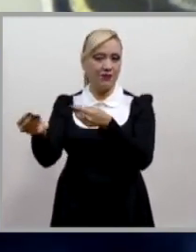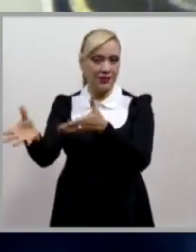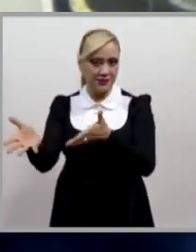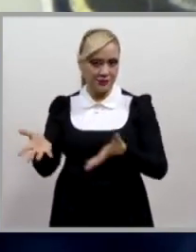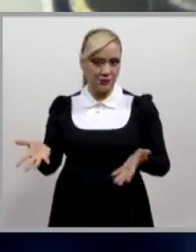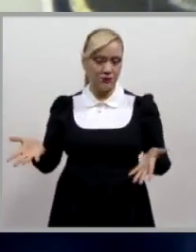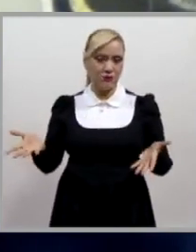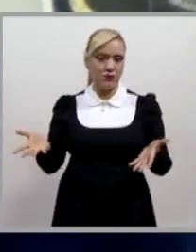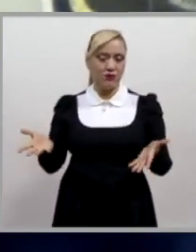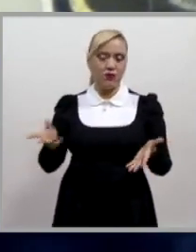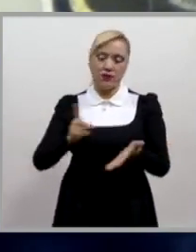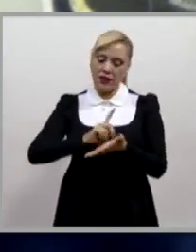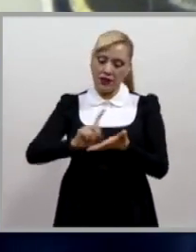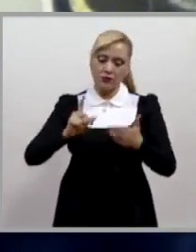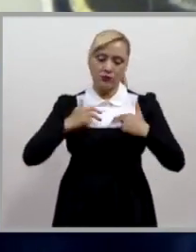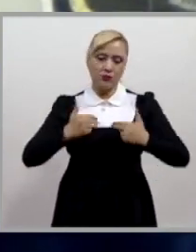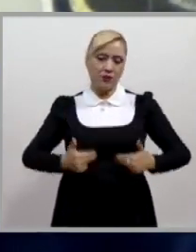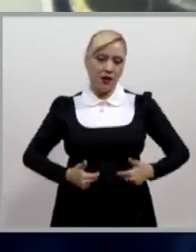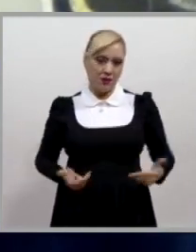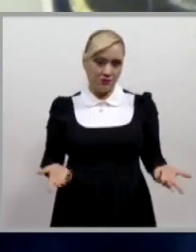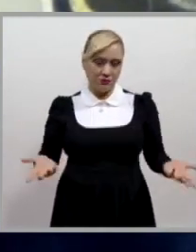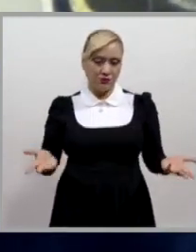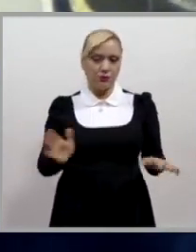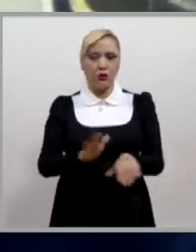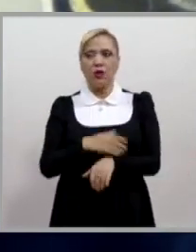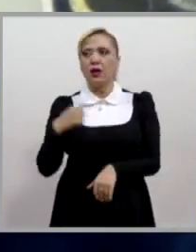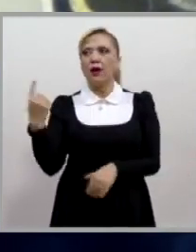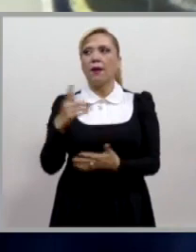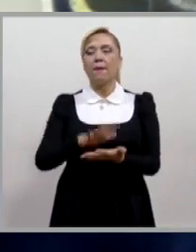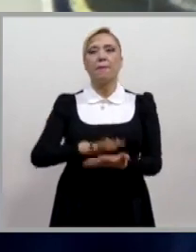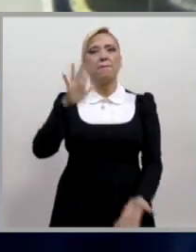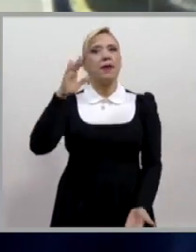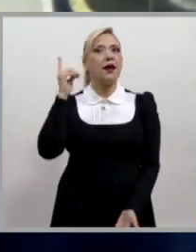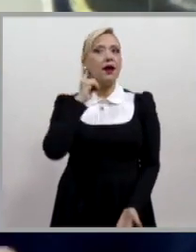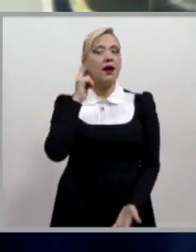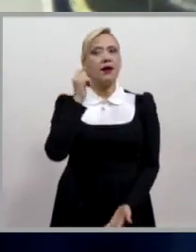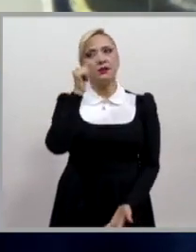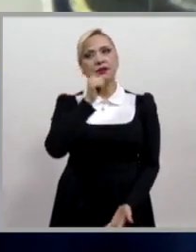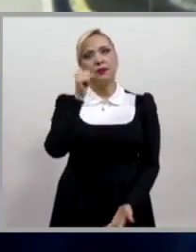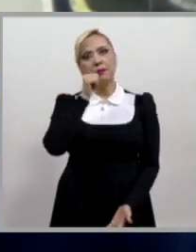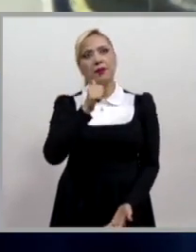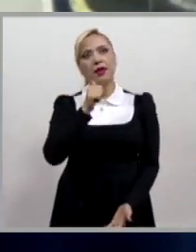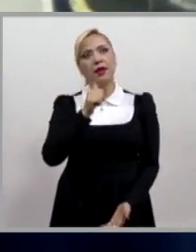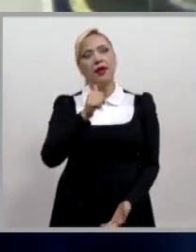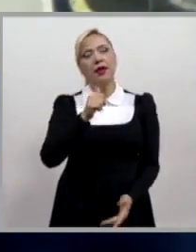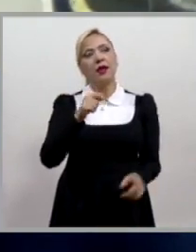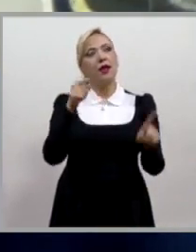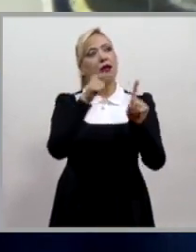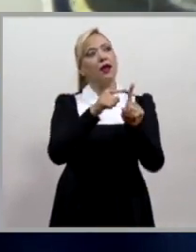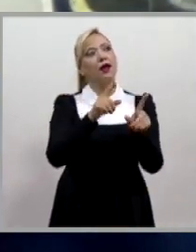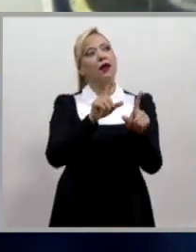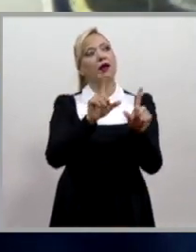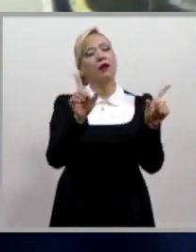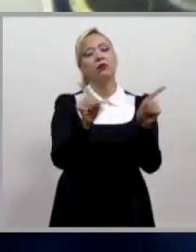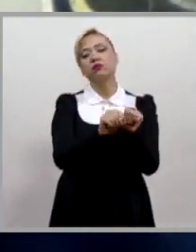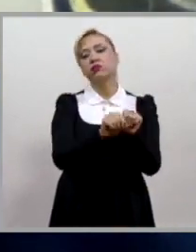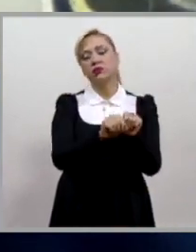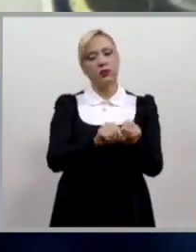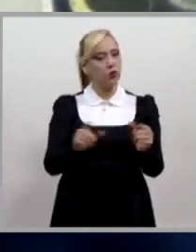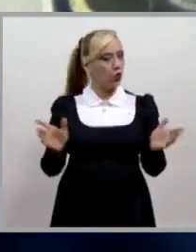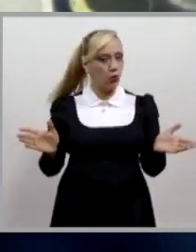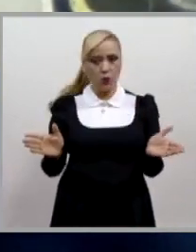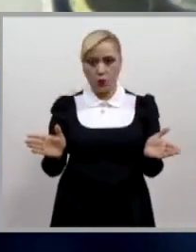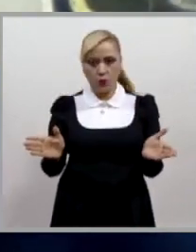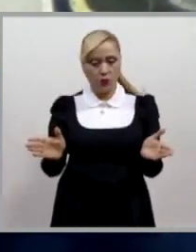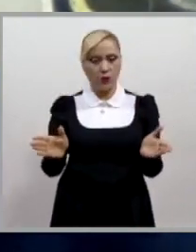principios que son los derechos humanos, ¿no? Partiendo del hecho que la mayoría de los derechos humanos suelen estar formulados a manera de principios. Y esto creo que por un